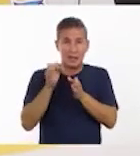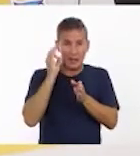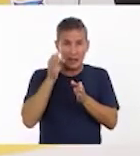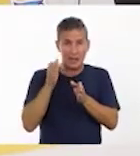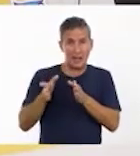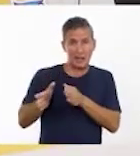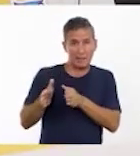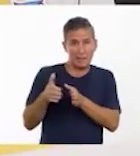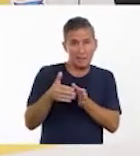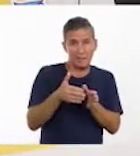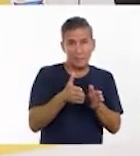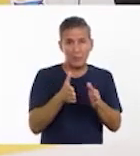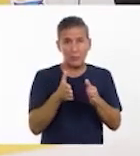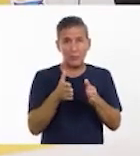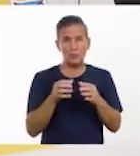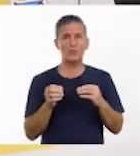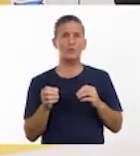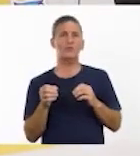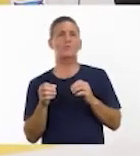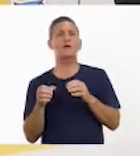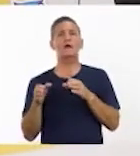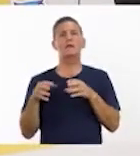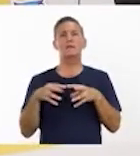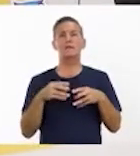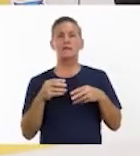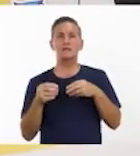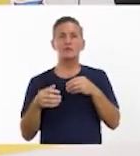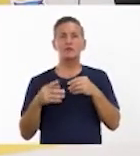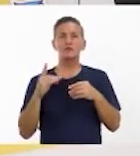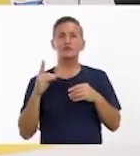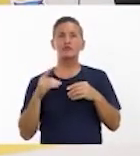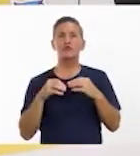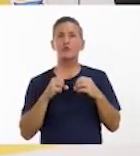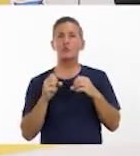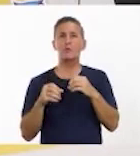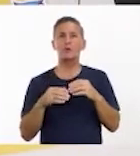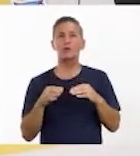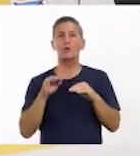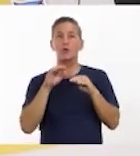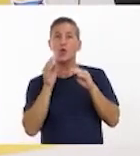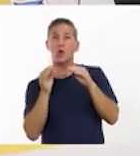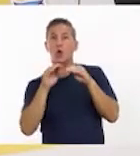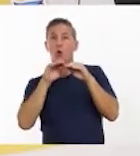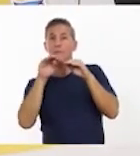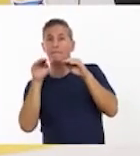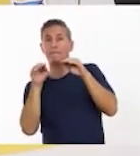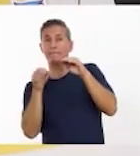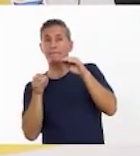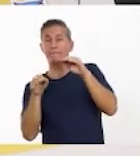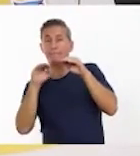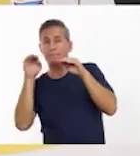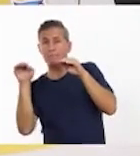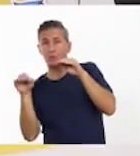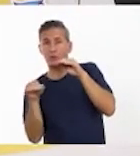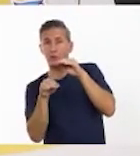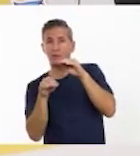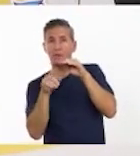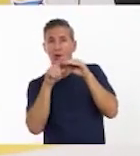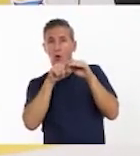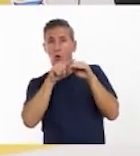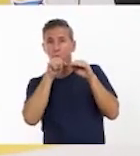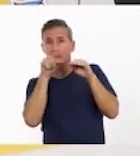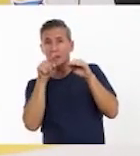misma curva de solubilidad. Las no saturadas se ubican por debajo de la curva